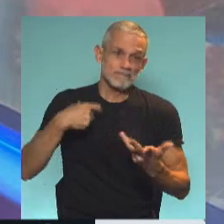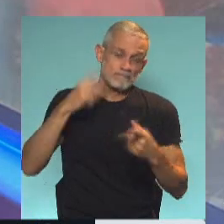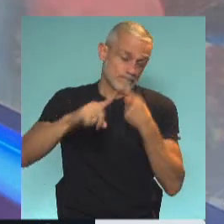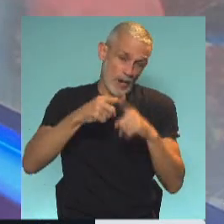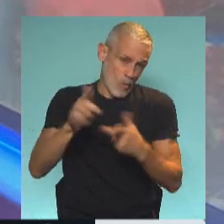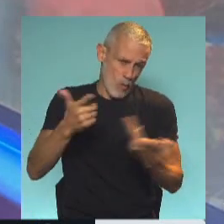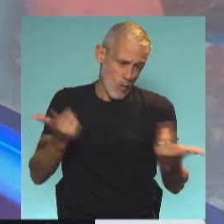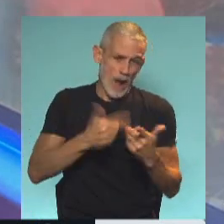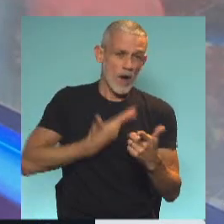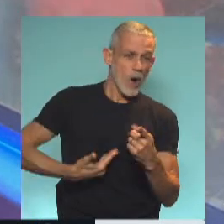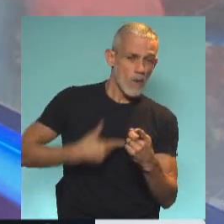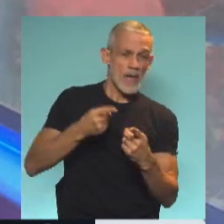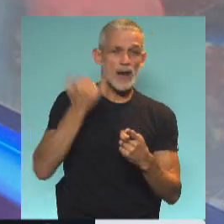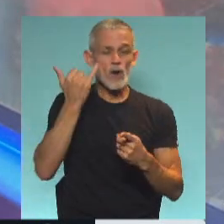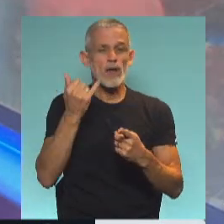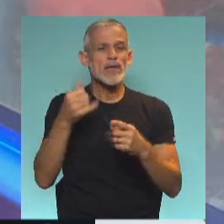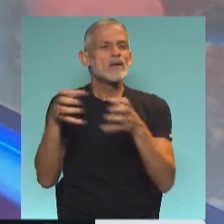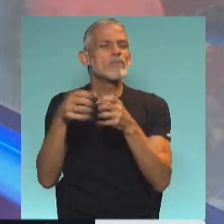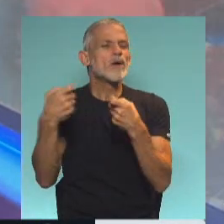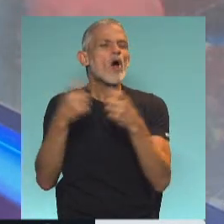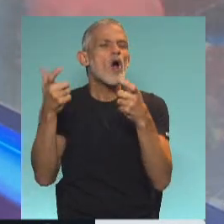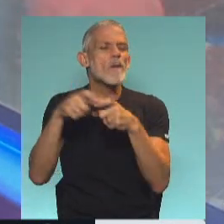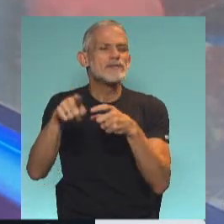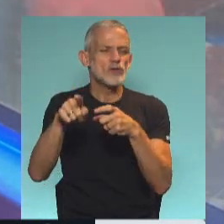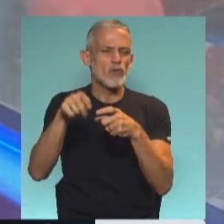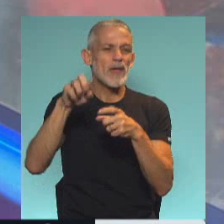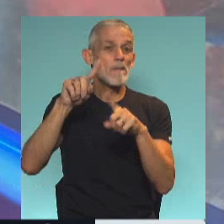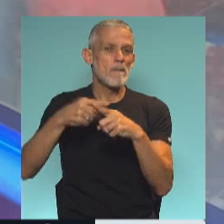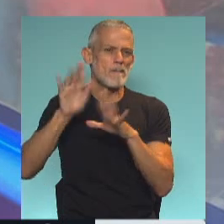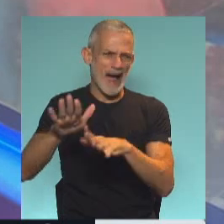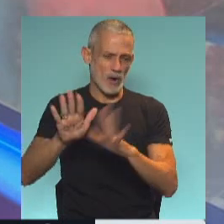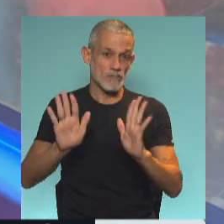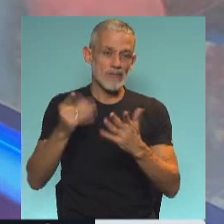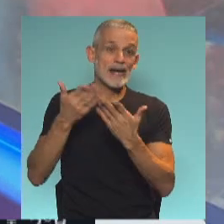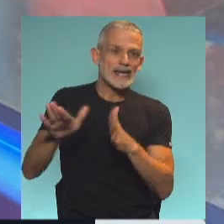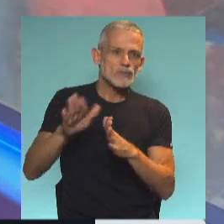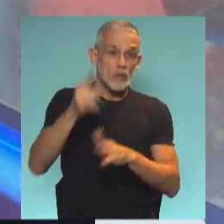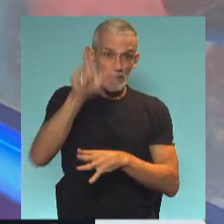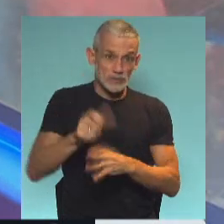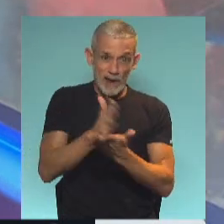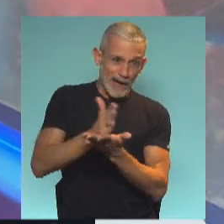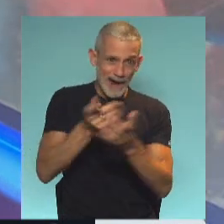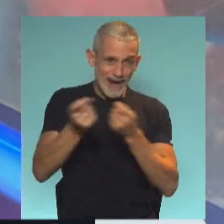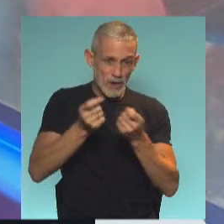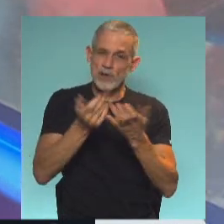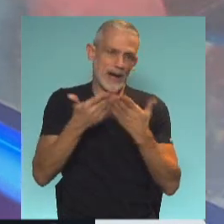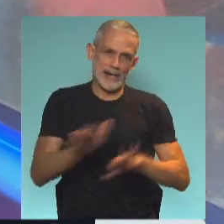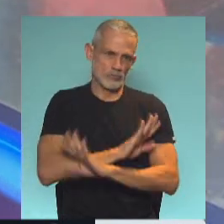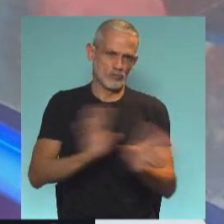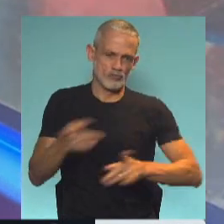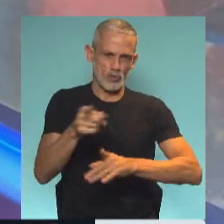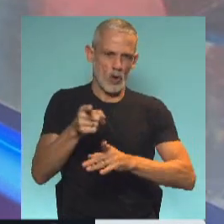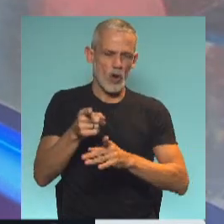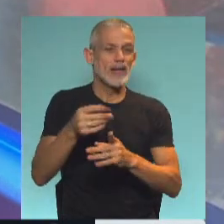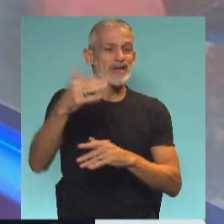acuerdo entre el gobierno y la denominada Comisión del Paro. Renunció el negociador en las últimas horas. En